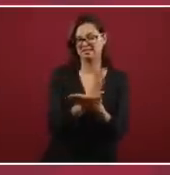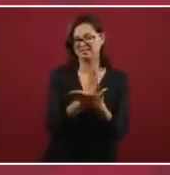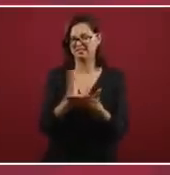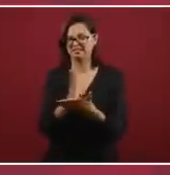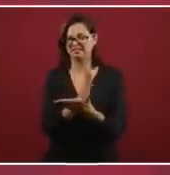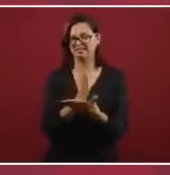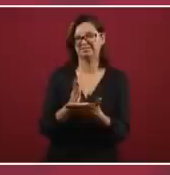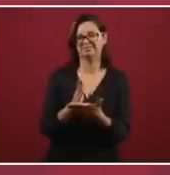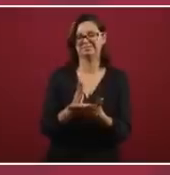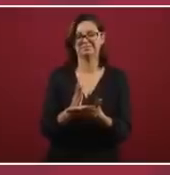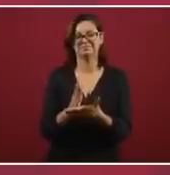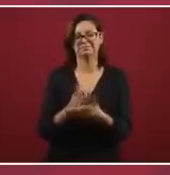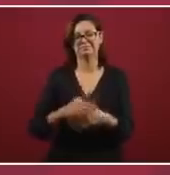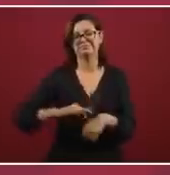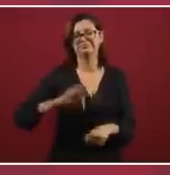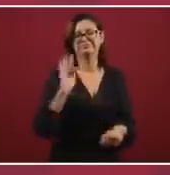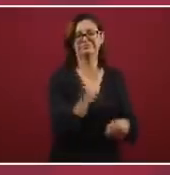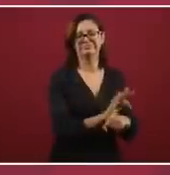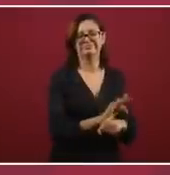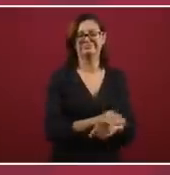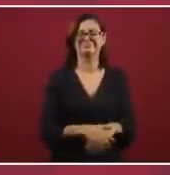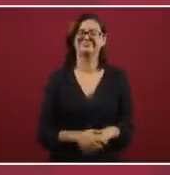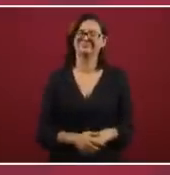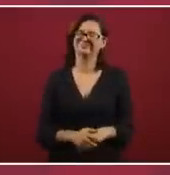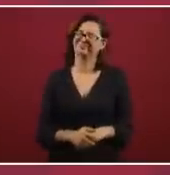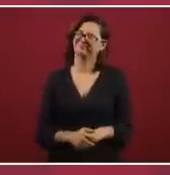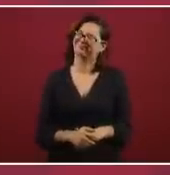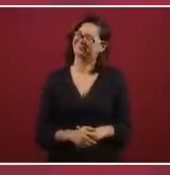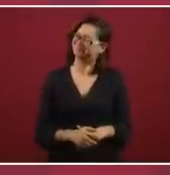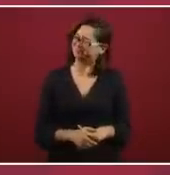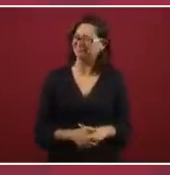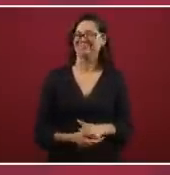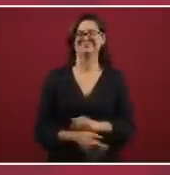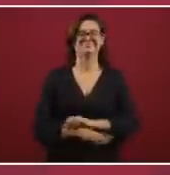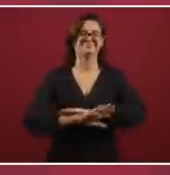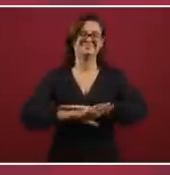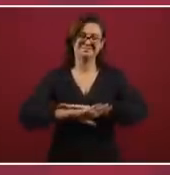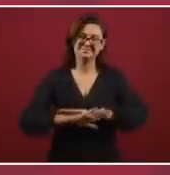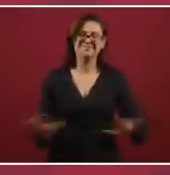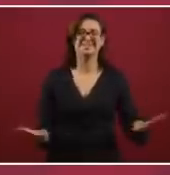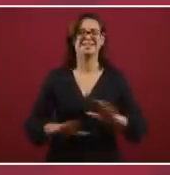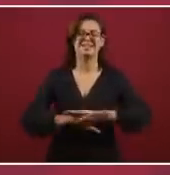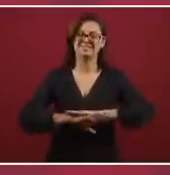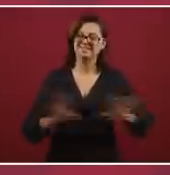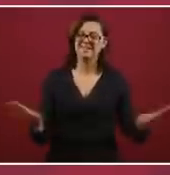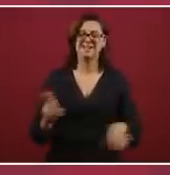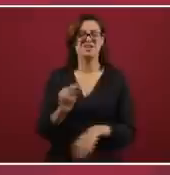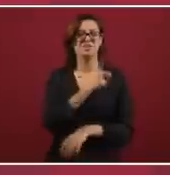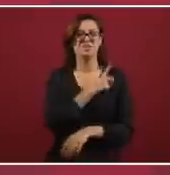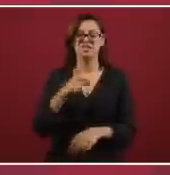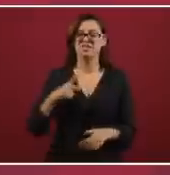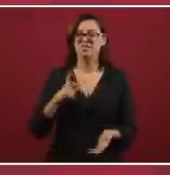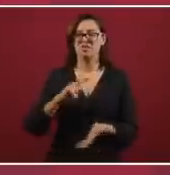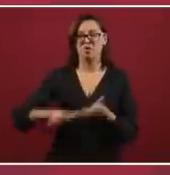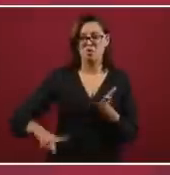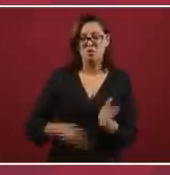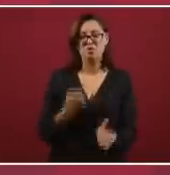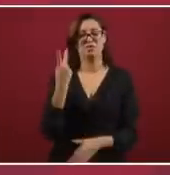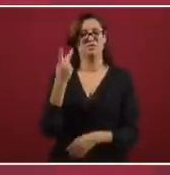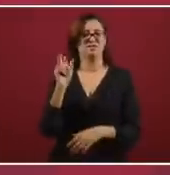entonces ya eso no debe de seguir pasando. O